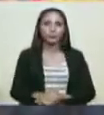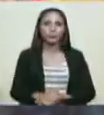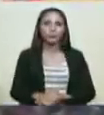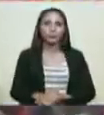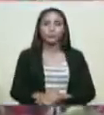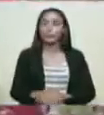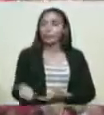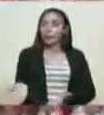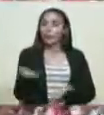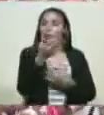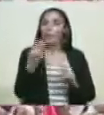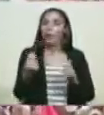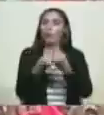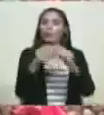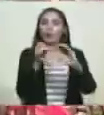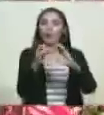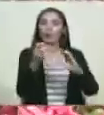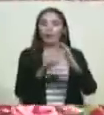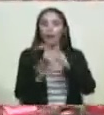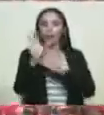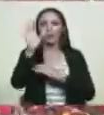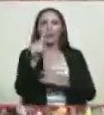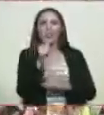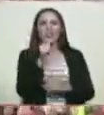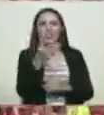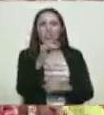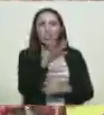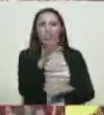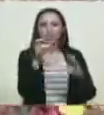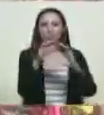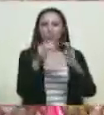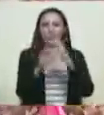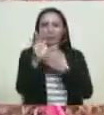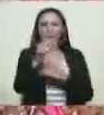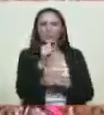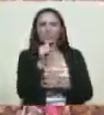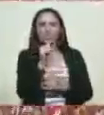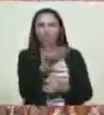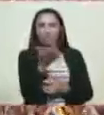Lleva tu carnet de la patria, levanten la mano los que tienen carnet de la patria.